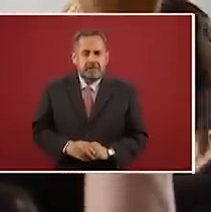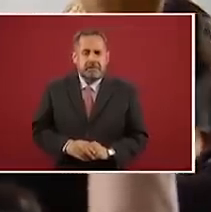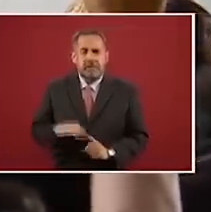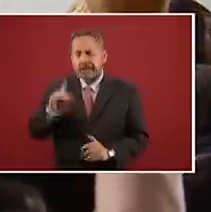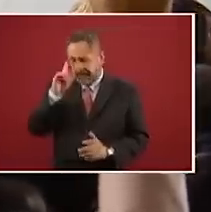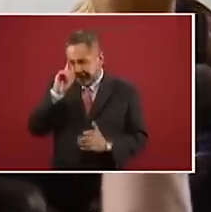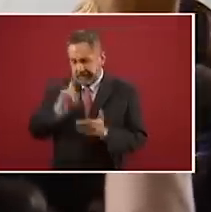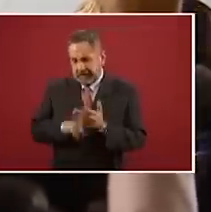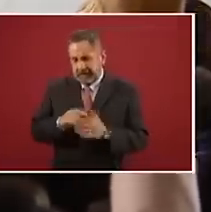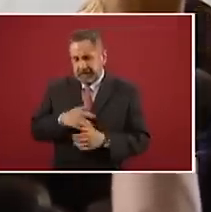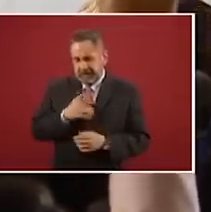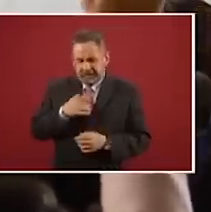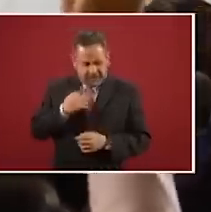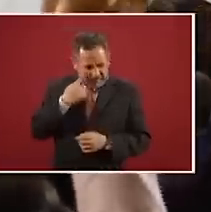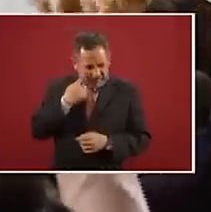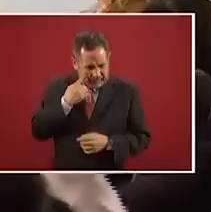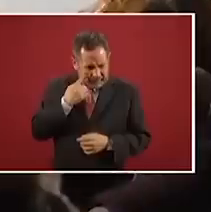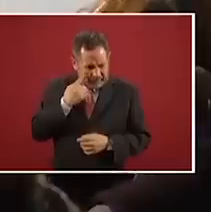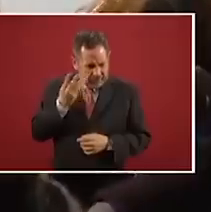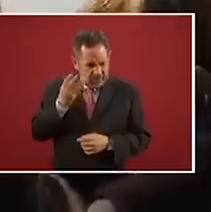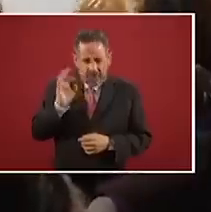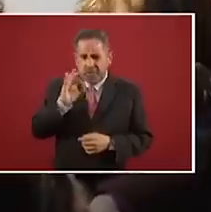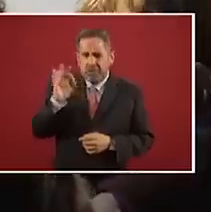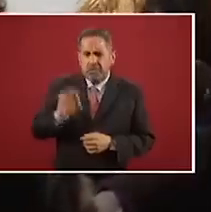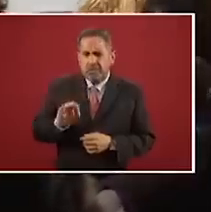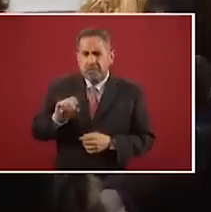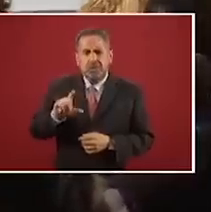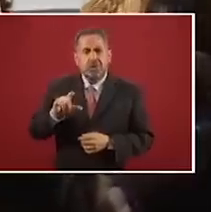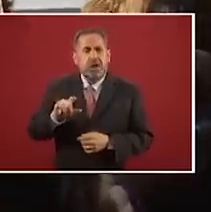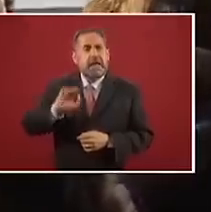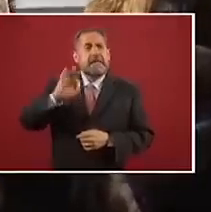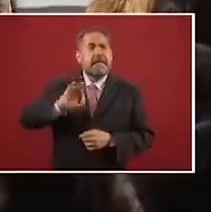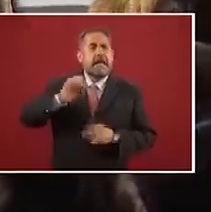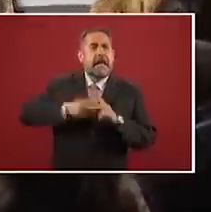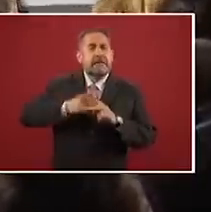Creo que menos de 4% la tasa.